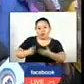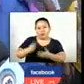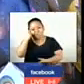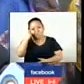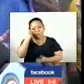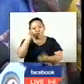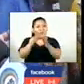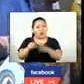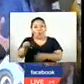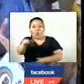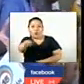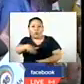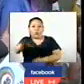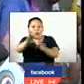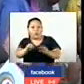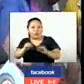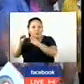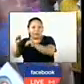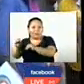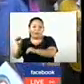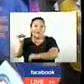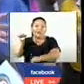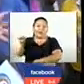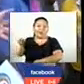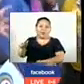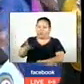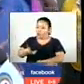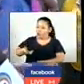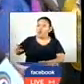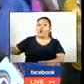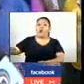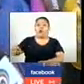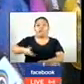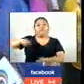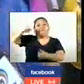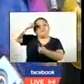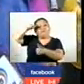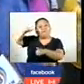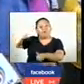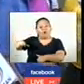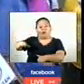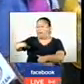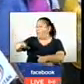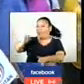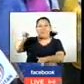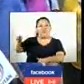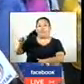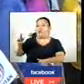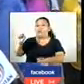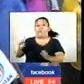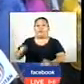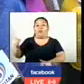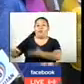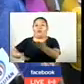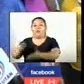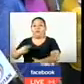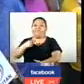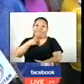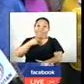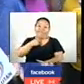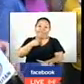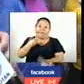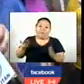versiones reubicarnos en una zona donde realmente todos todos estamos de acuerdo en que no es una zona muy comercial que nos afectaría